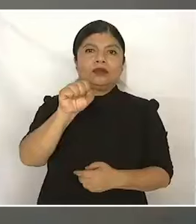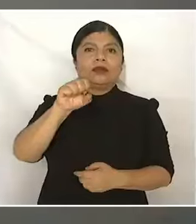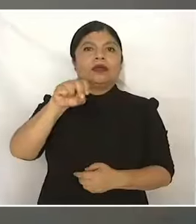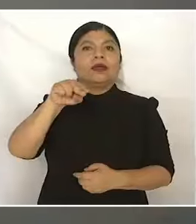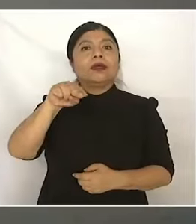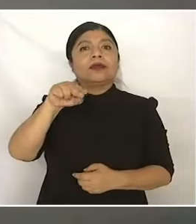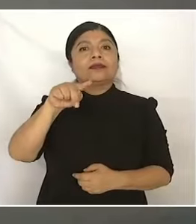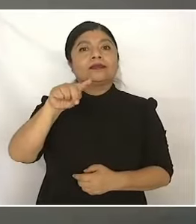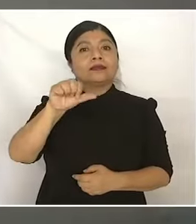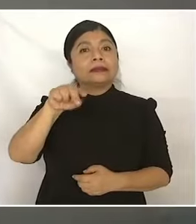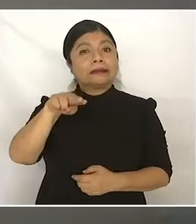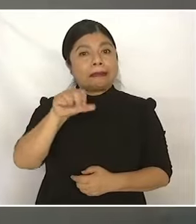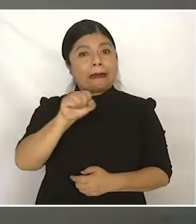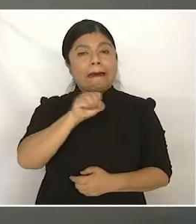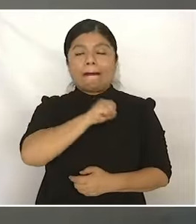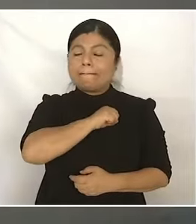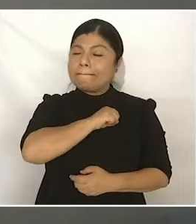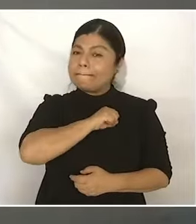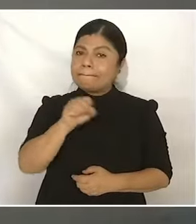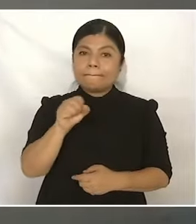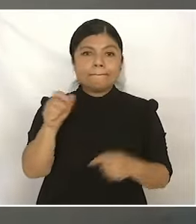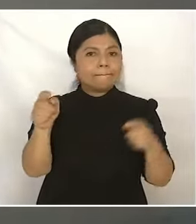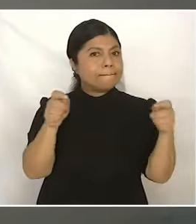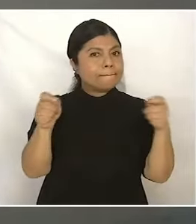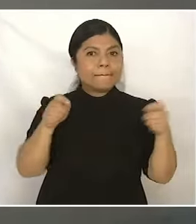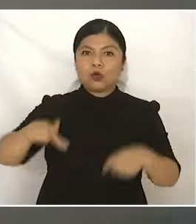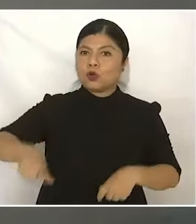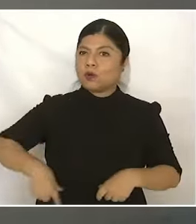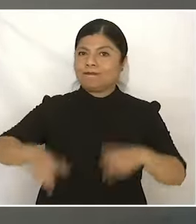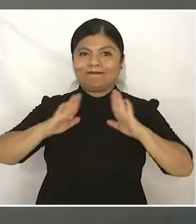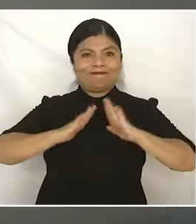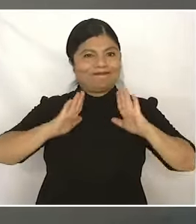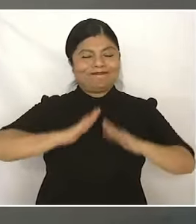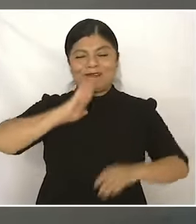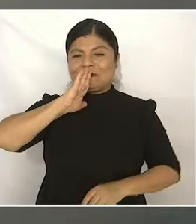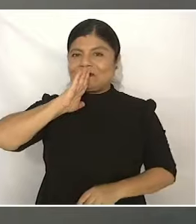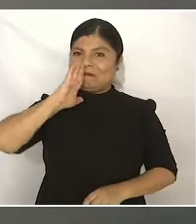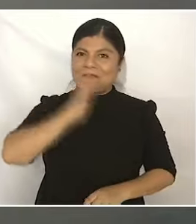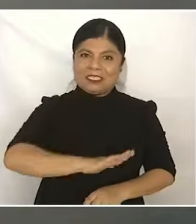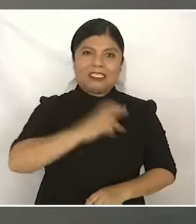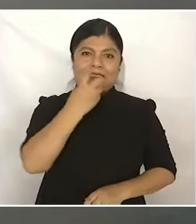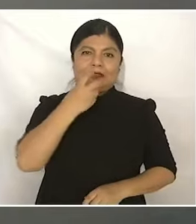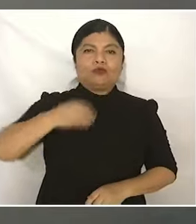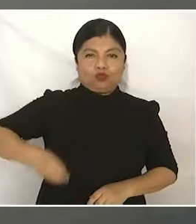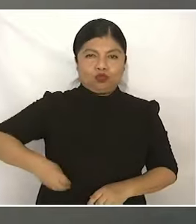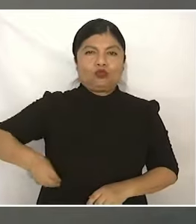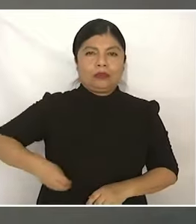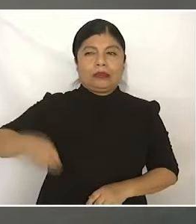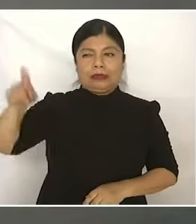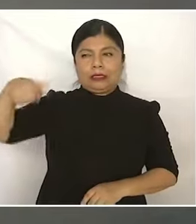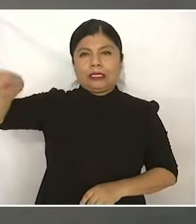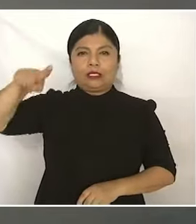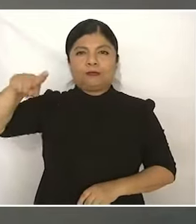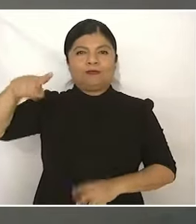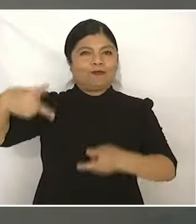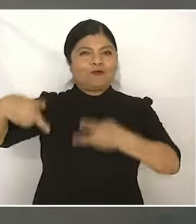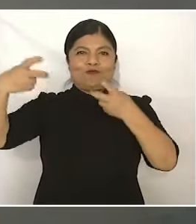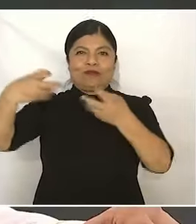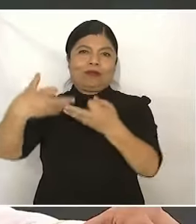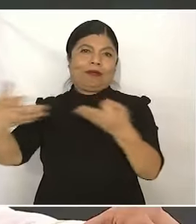mal gobernante, como un mal militar y como un mal ciudadano. Y nos dieron ese